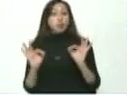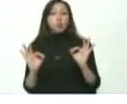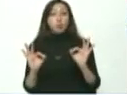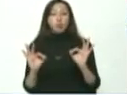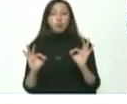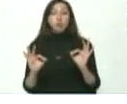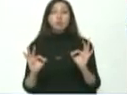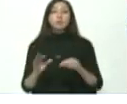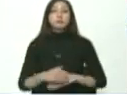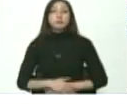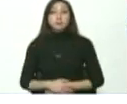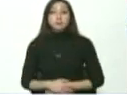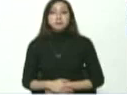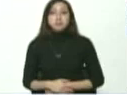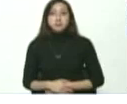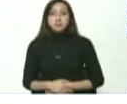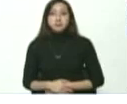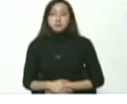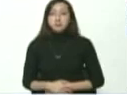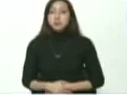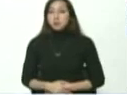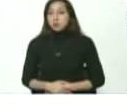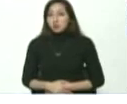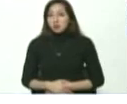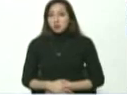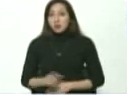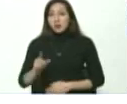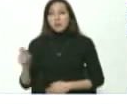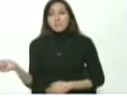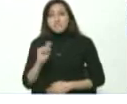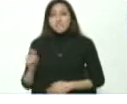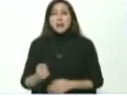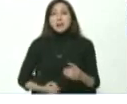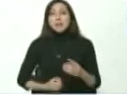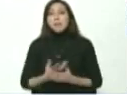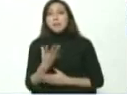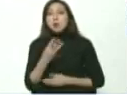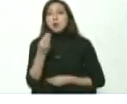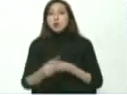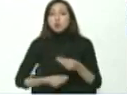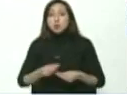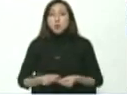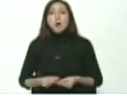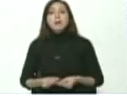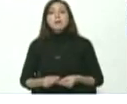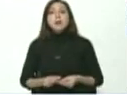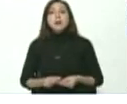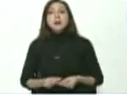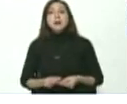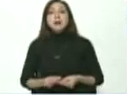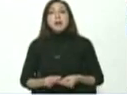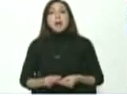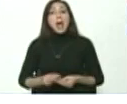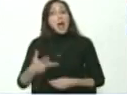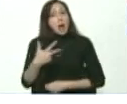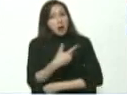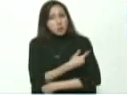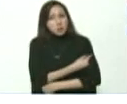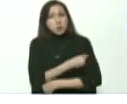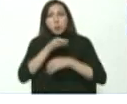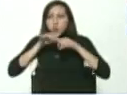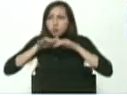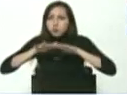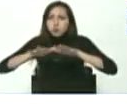cuidándose. ¿Mm? Yo aspiro que a partir de este mes de mayo ya vayamos a una aceleración de la vacunación y